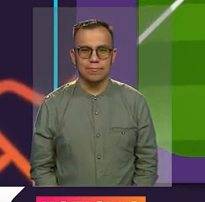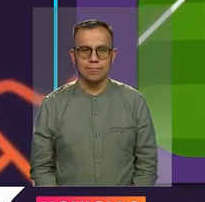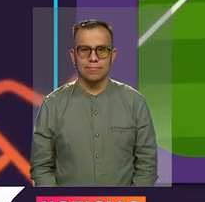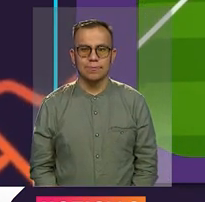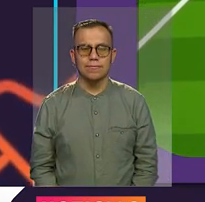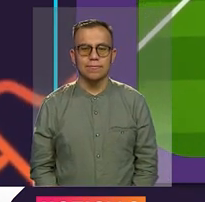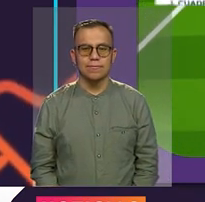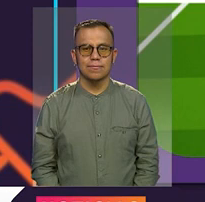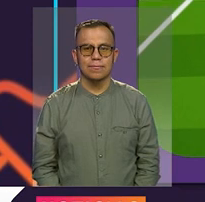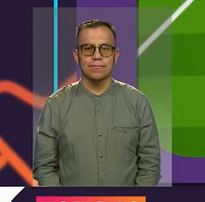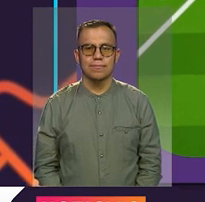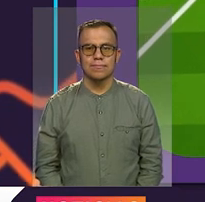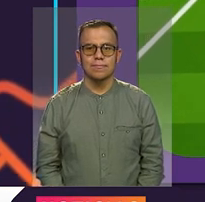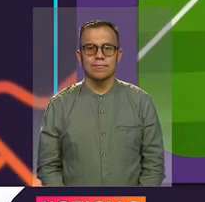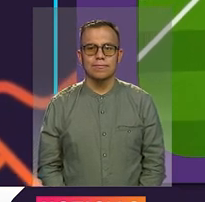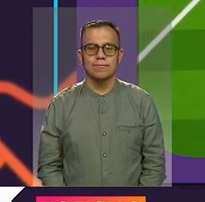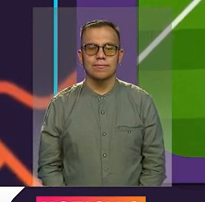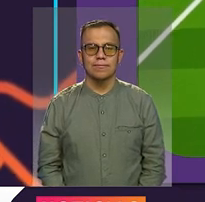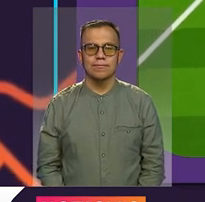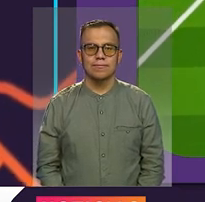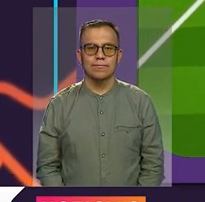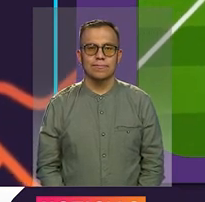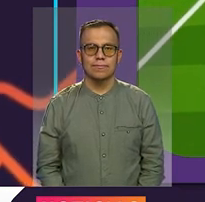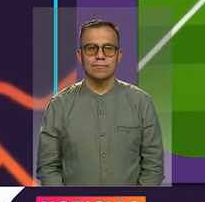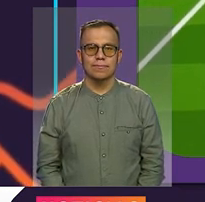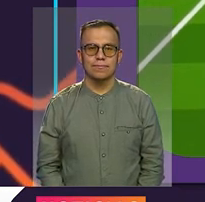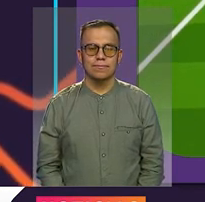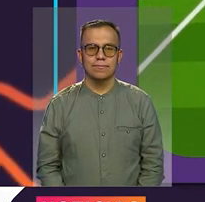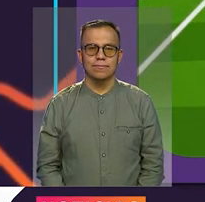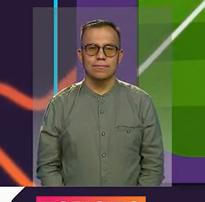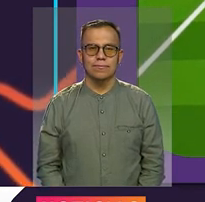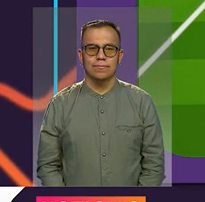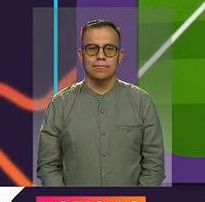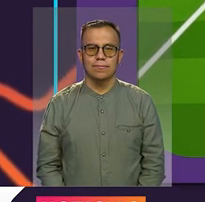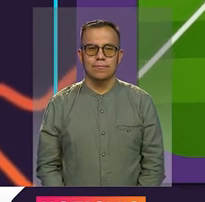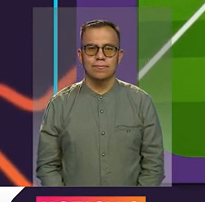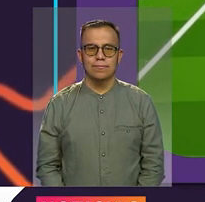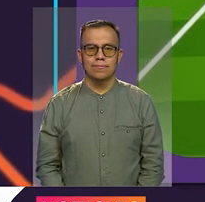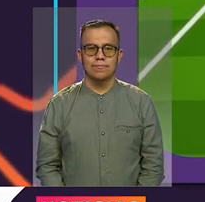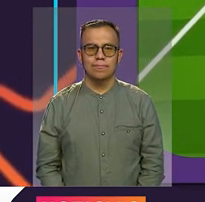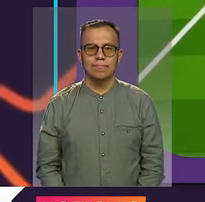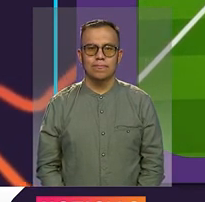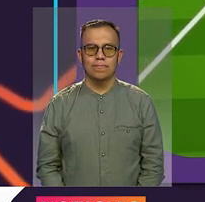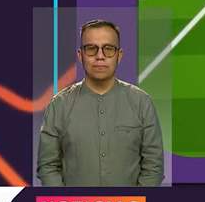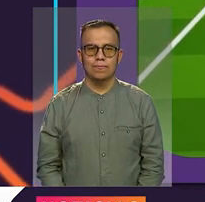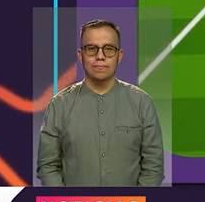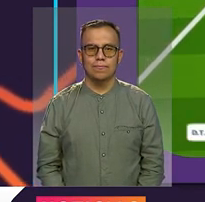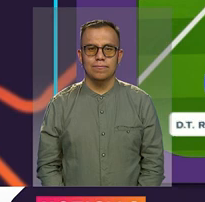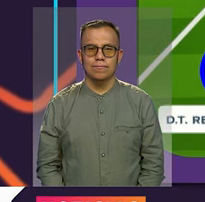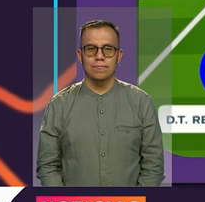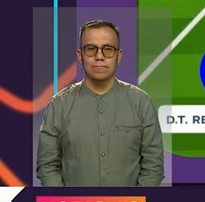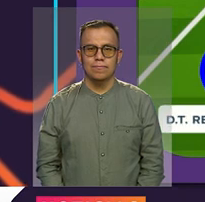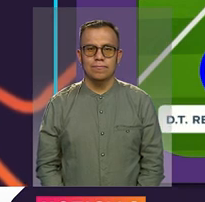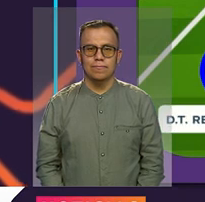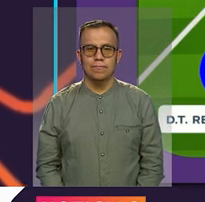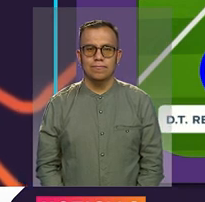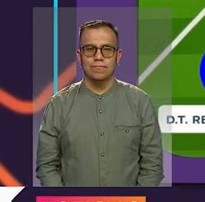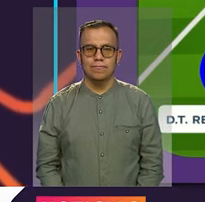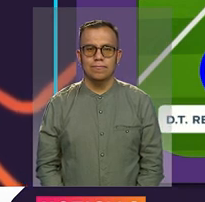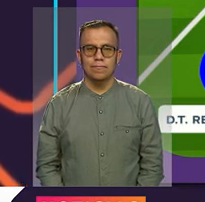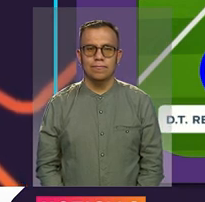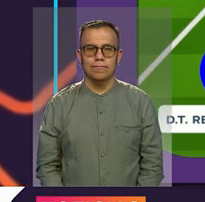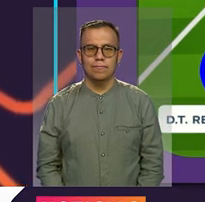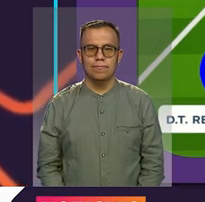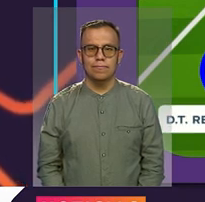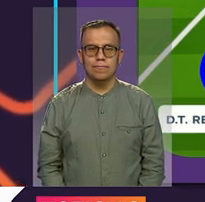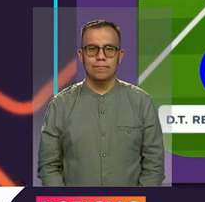derecha, Jerry Mina y Davinson Sánchez como centrales, William Tecillo por izquierda, Juan Guillermo Cuadrado, Mateus Uribe, Wilmar Barrios y Edwin